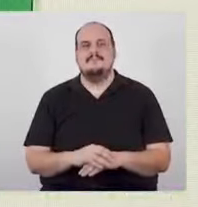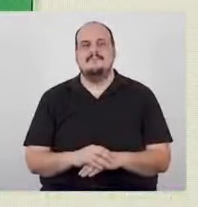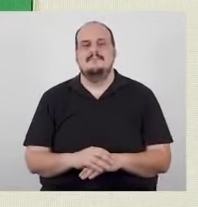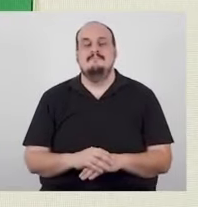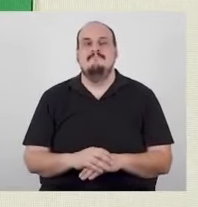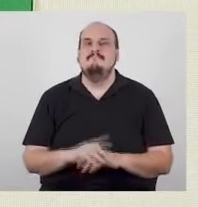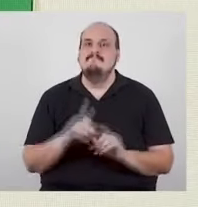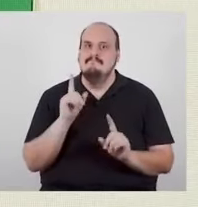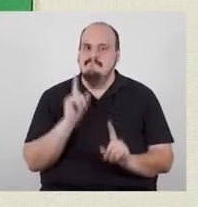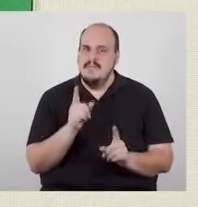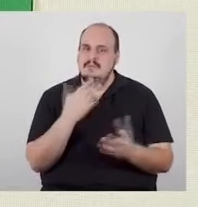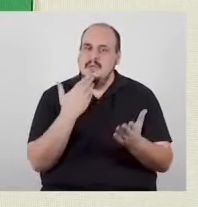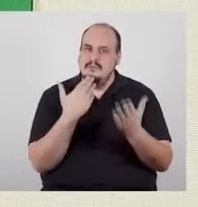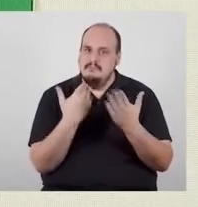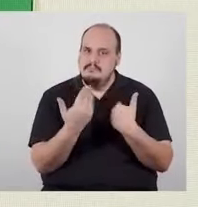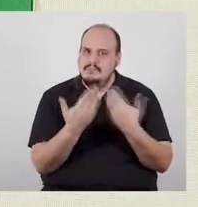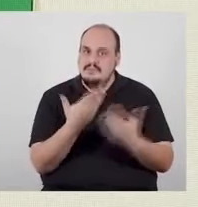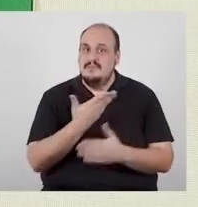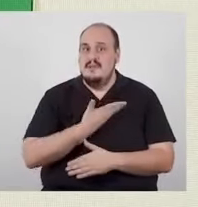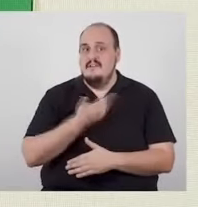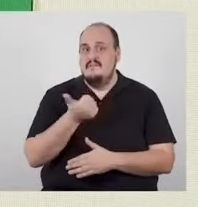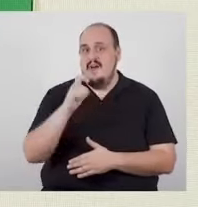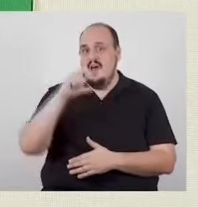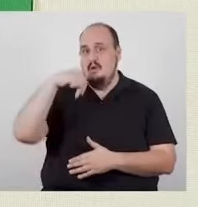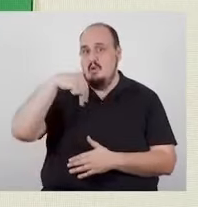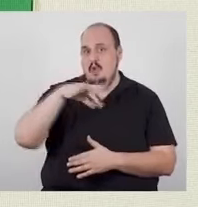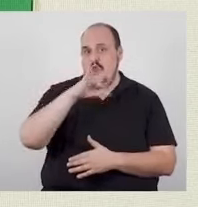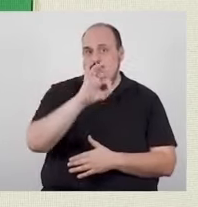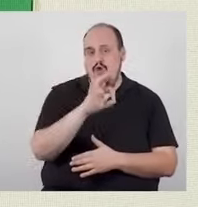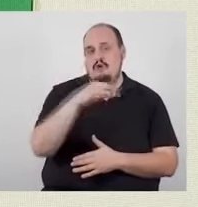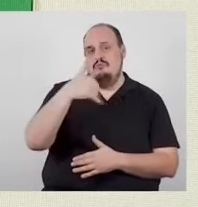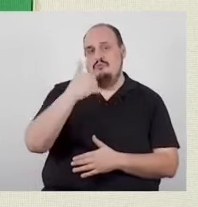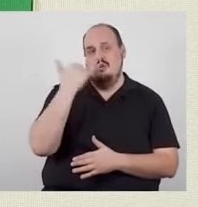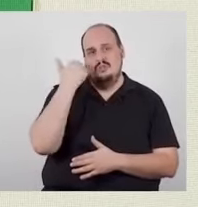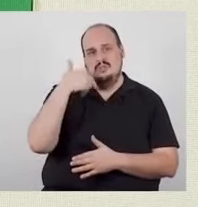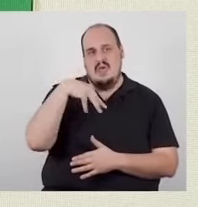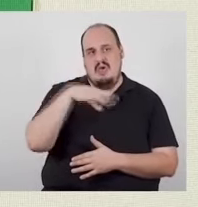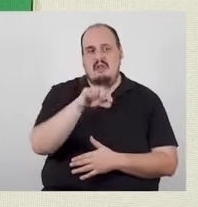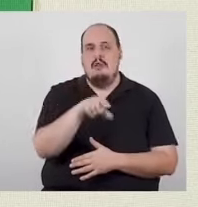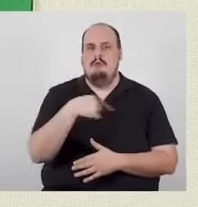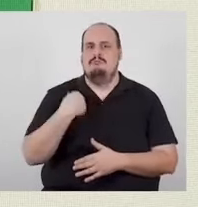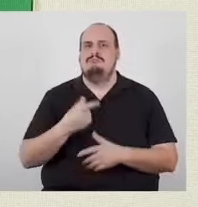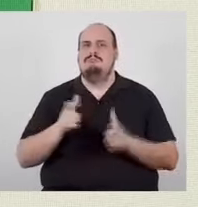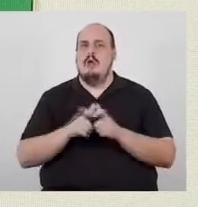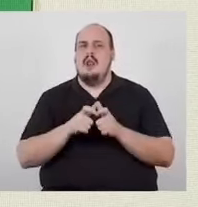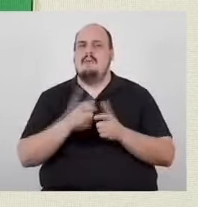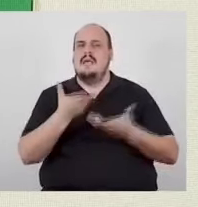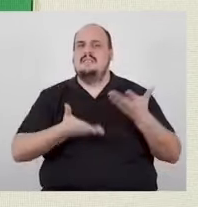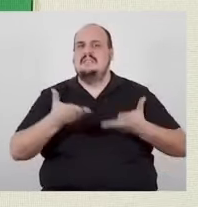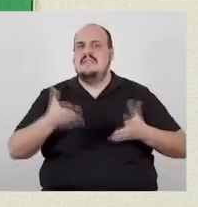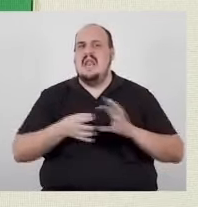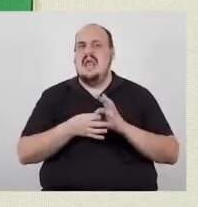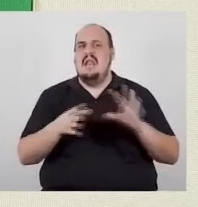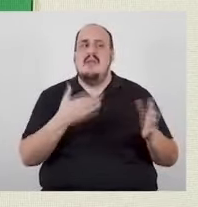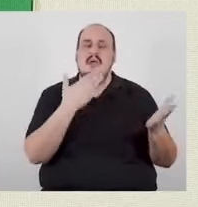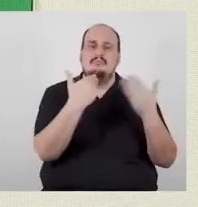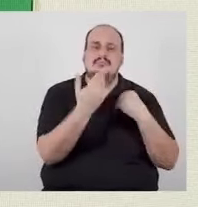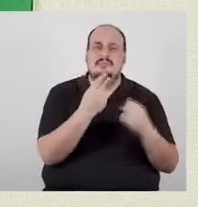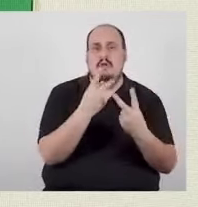Como vieron esta charla que tuve con Facundo, a quien le agradecemos de Seres Libres, la confianza y la participación, fue grabada en dos partes.